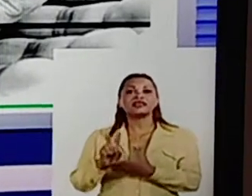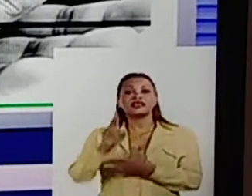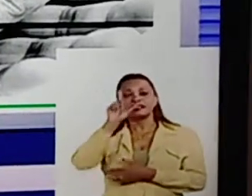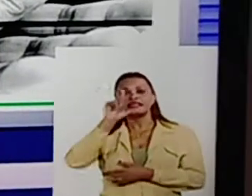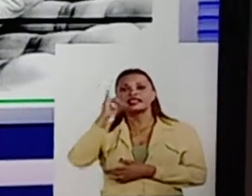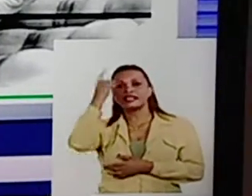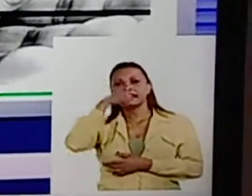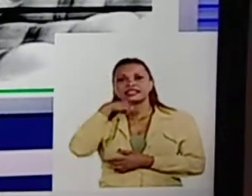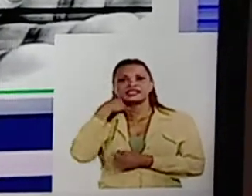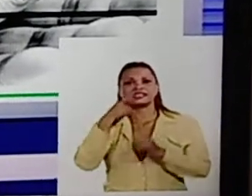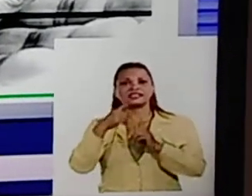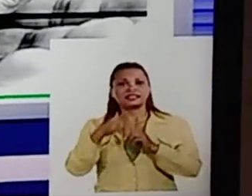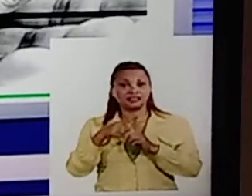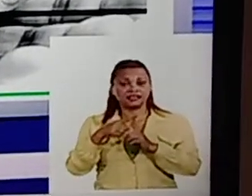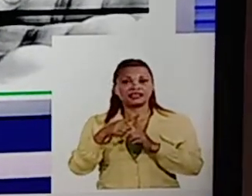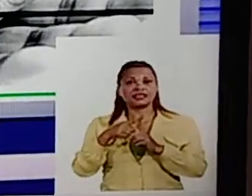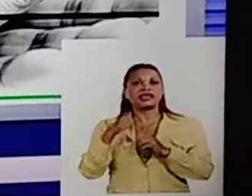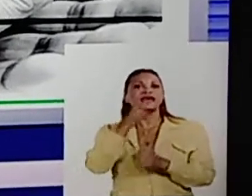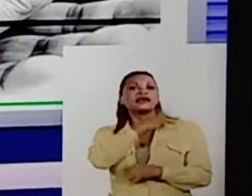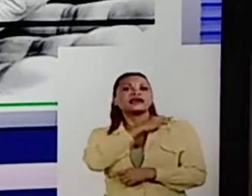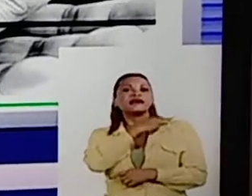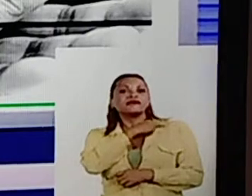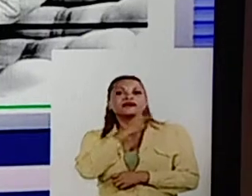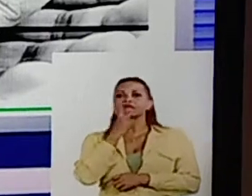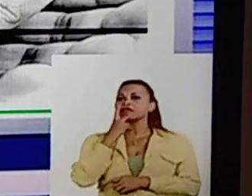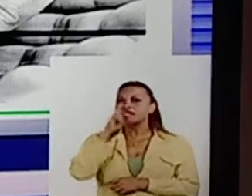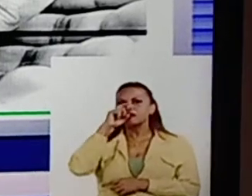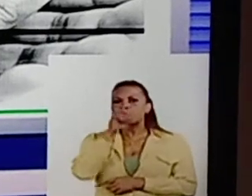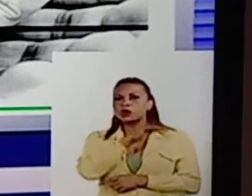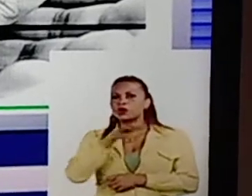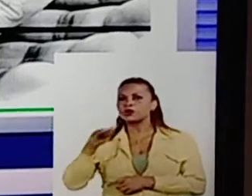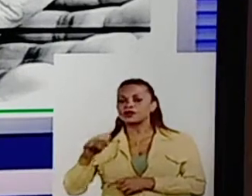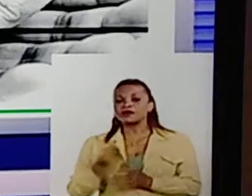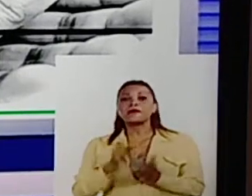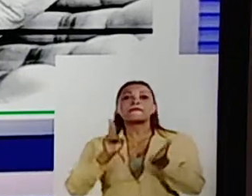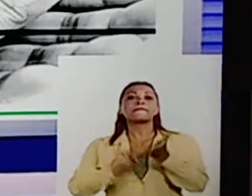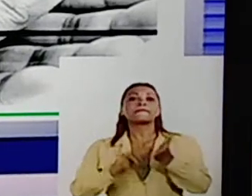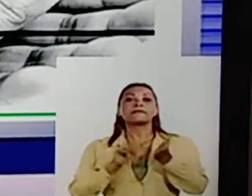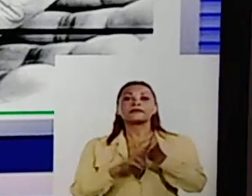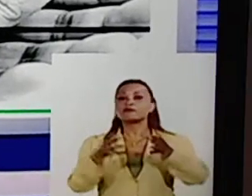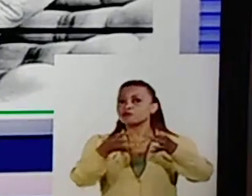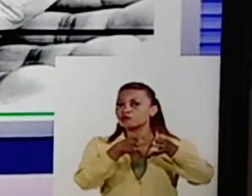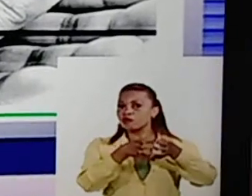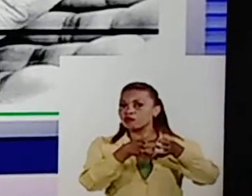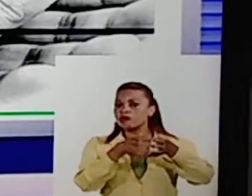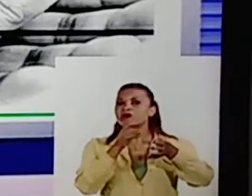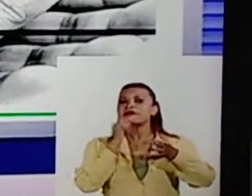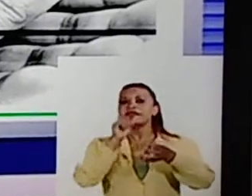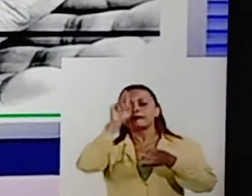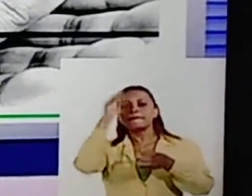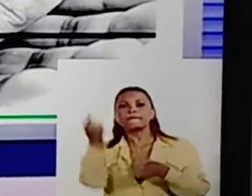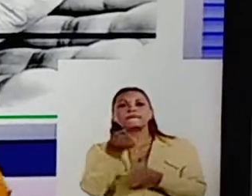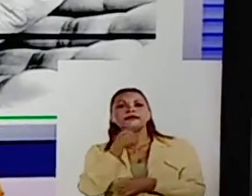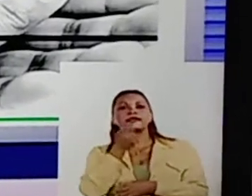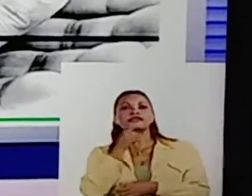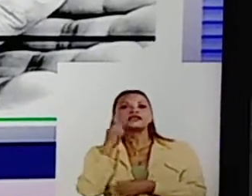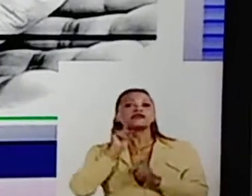Grupo Nacional de Pediatría del Ministerio de Salud Pública y miembro del Grupo Nacional de Medicina Intensiva y